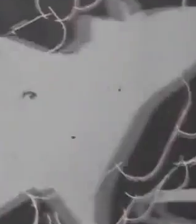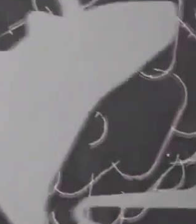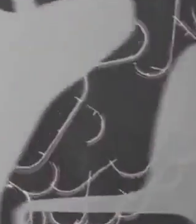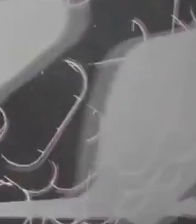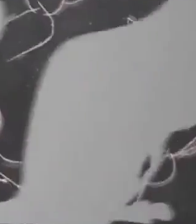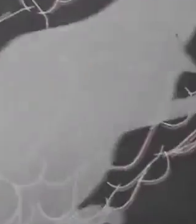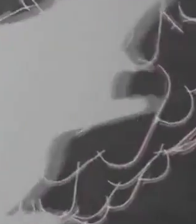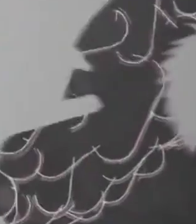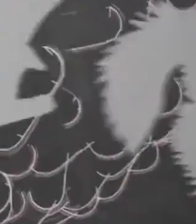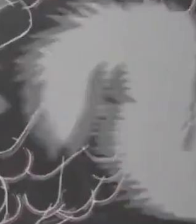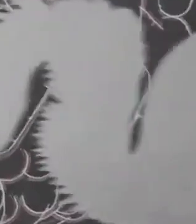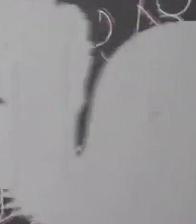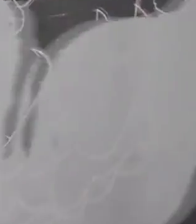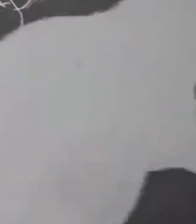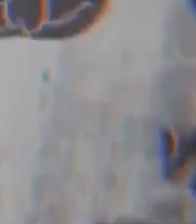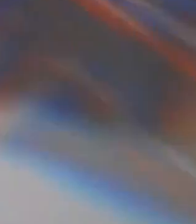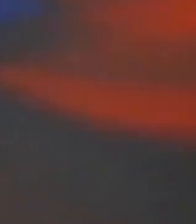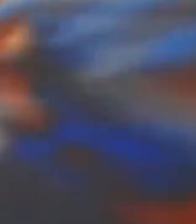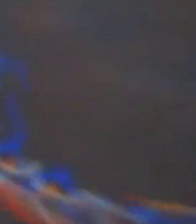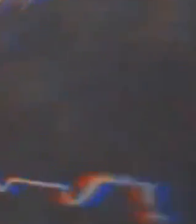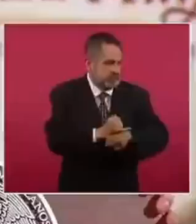pandemia.